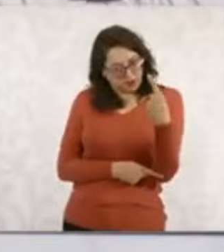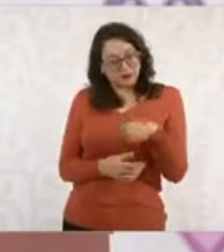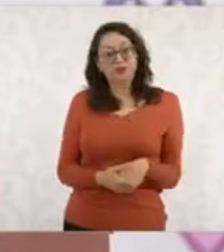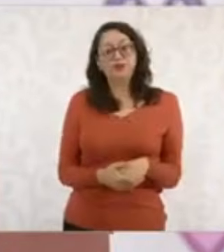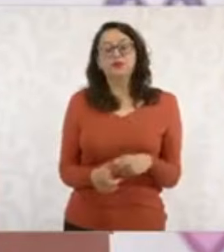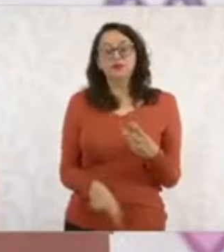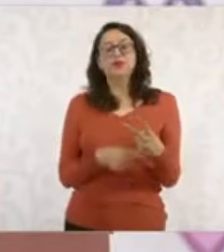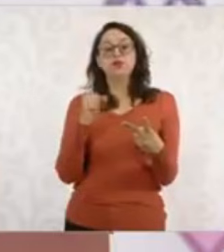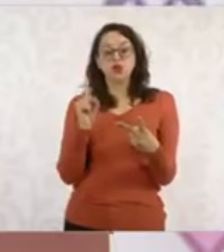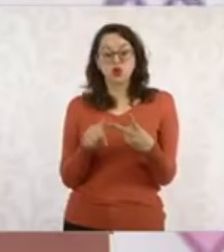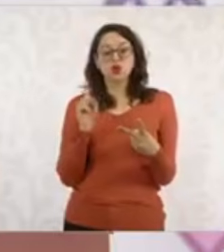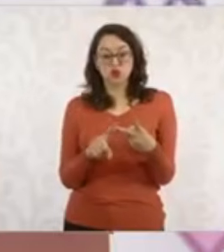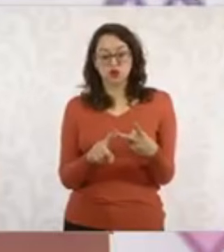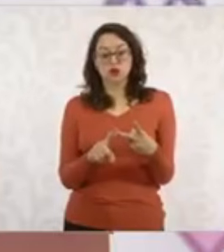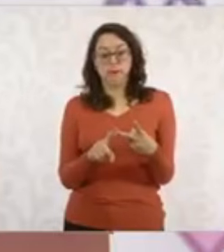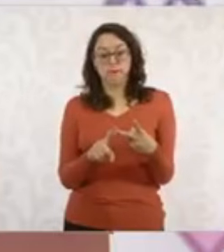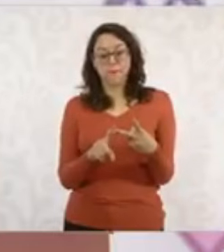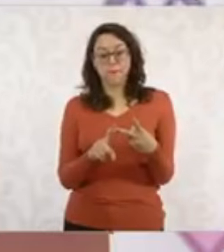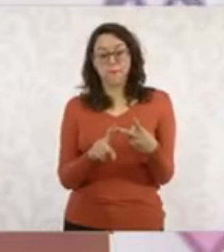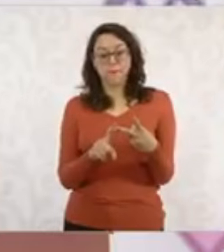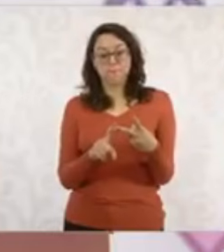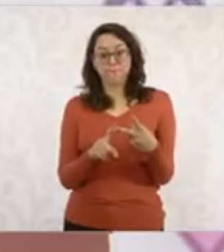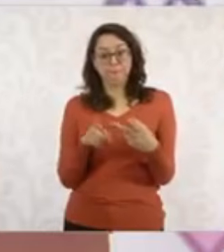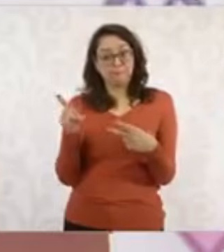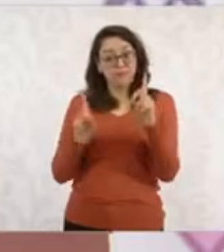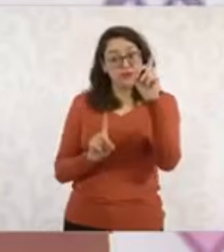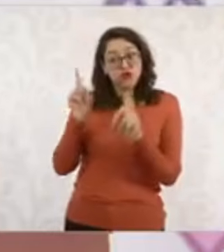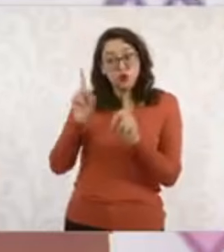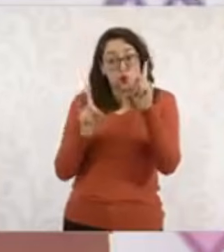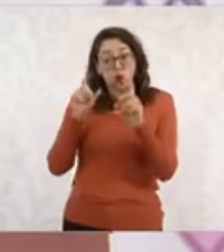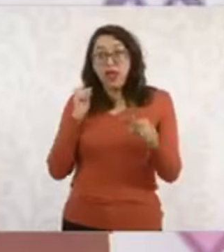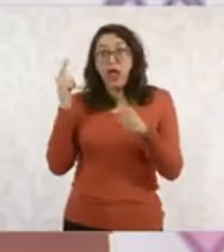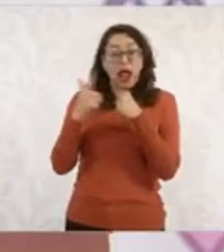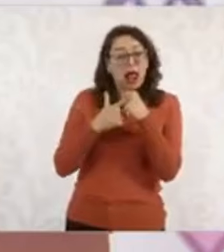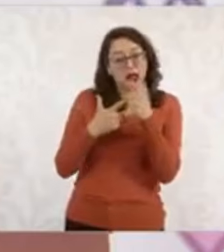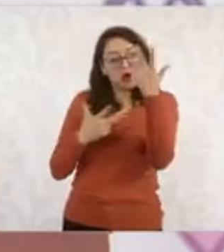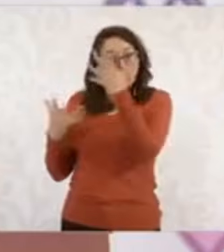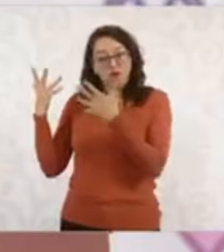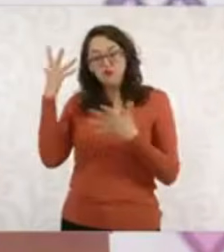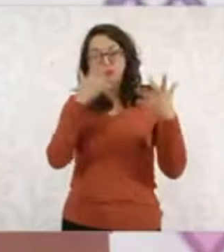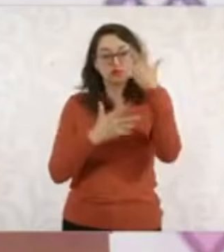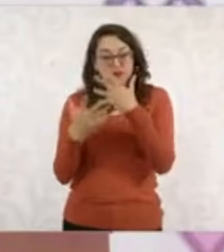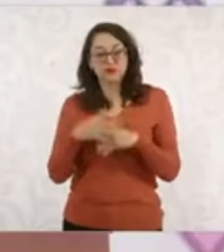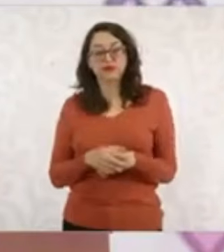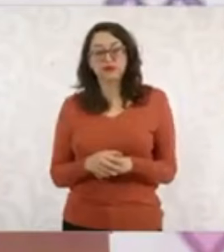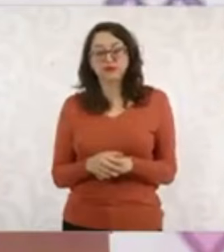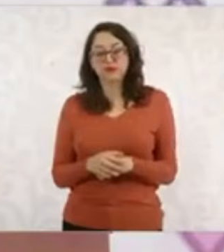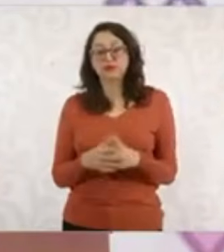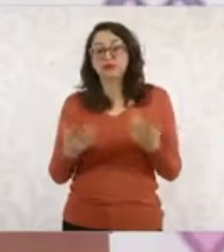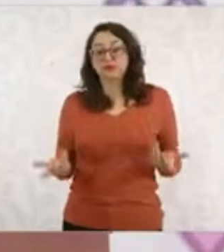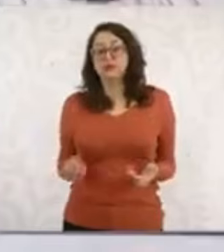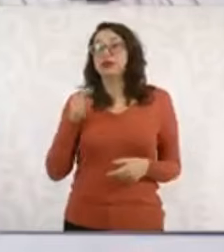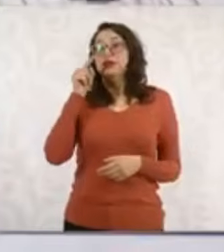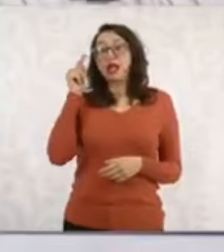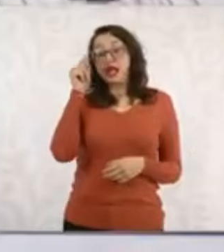segundo, vale la pena para cualquier duda que haya sobre esto, poner la publicación que hizo